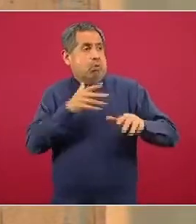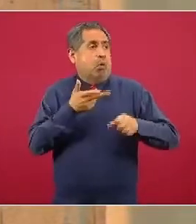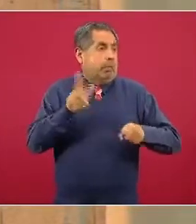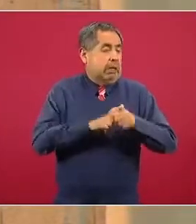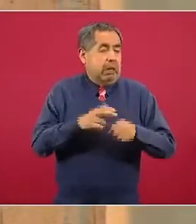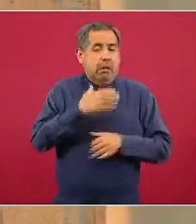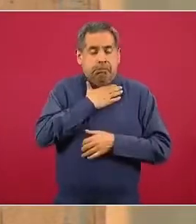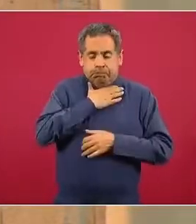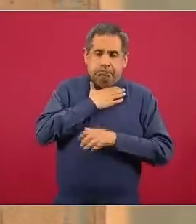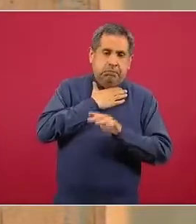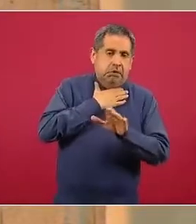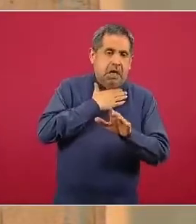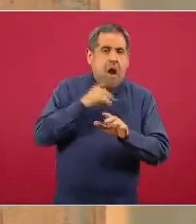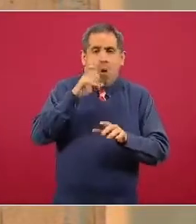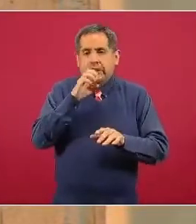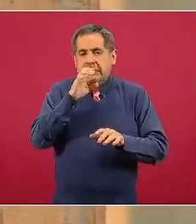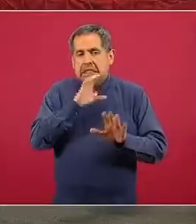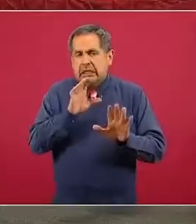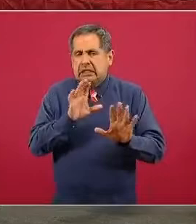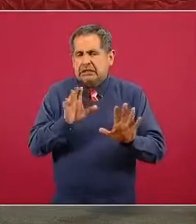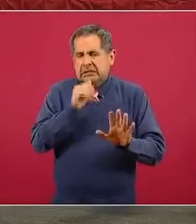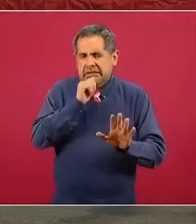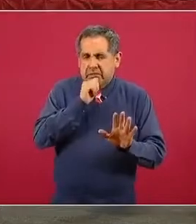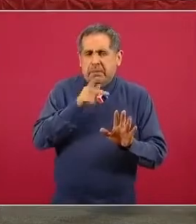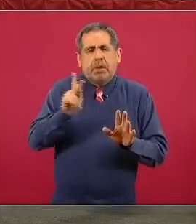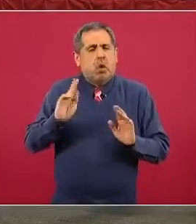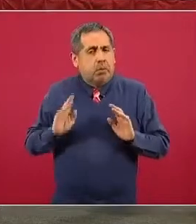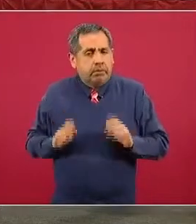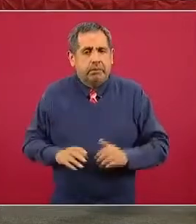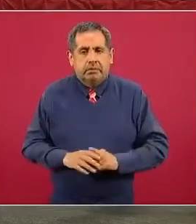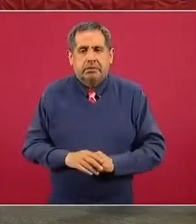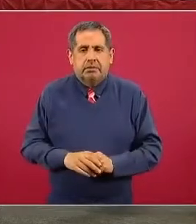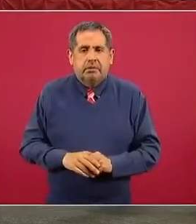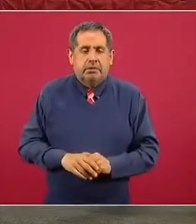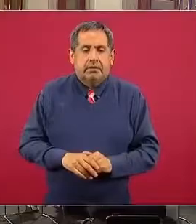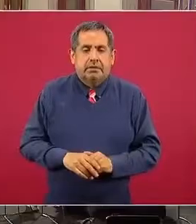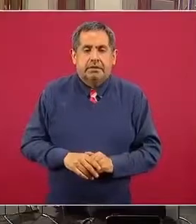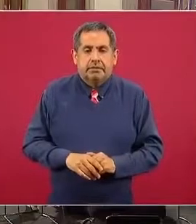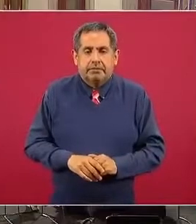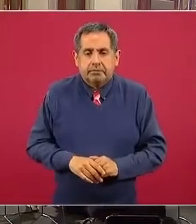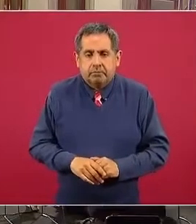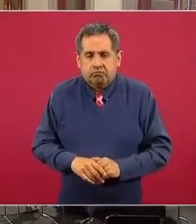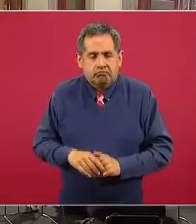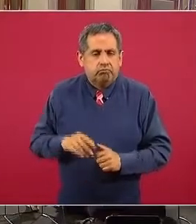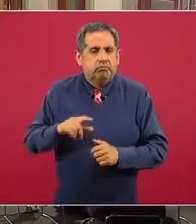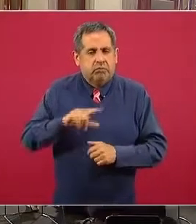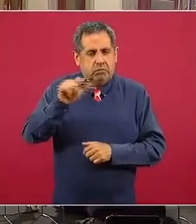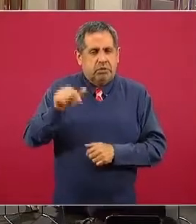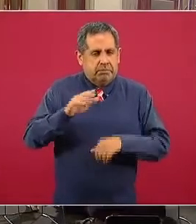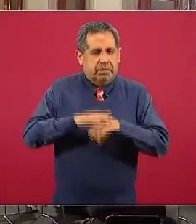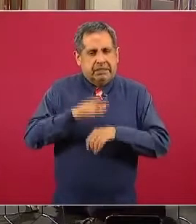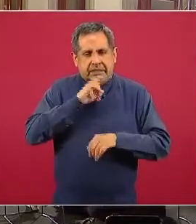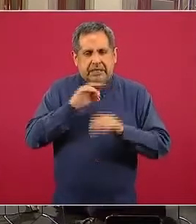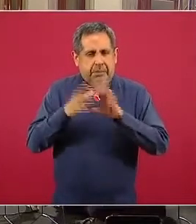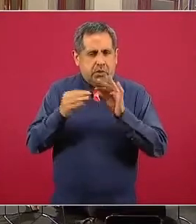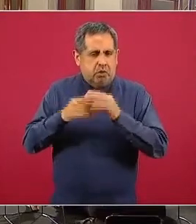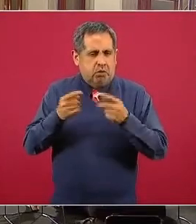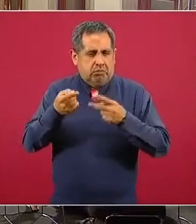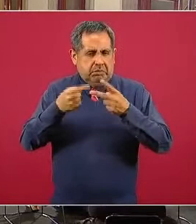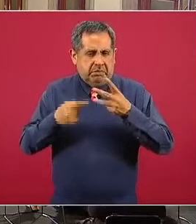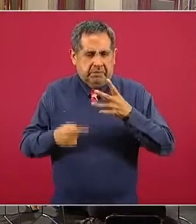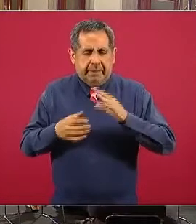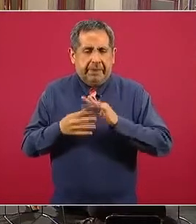efectos de Aguascalientes está lejos de suceder. Habiendo explicado las gráficas, nos vamos más rápido en las